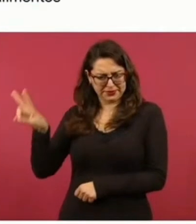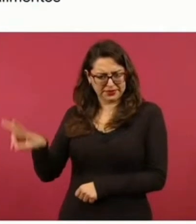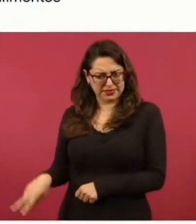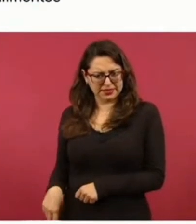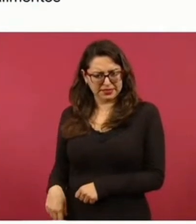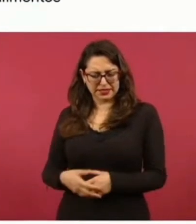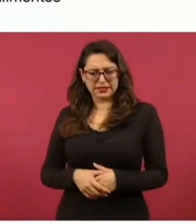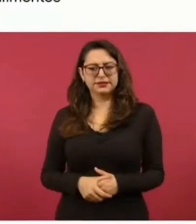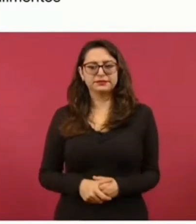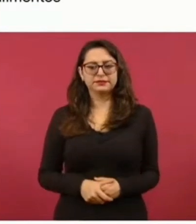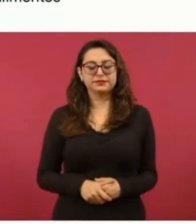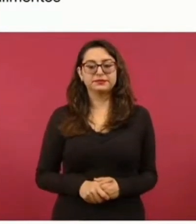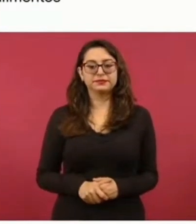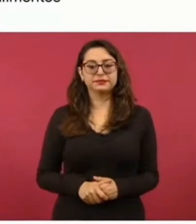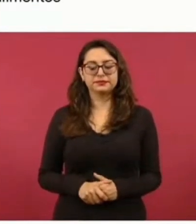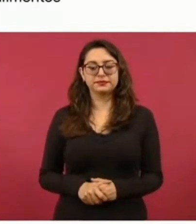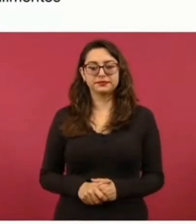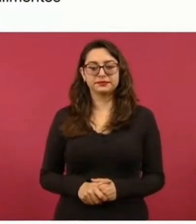Claro que